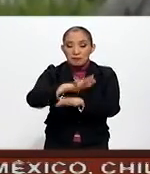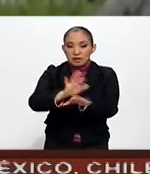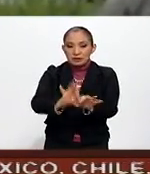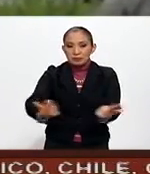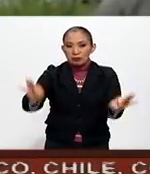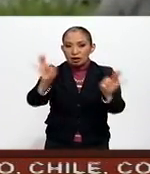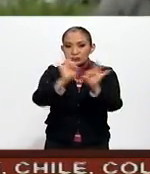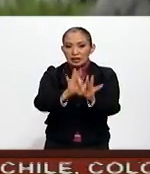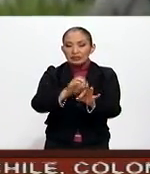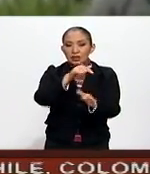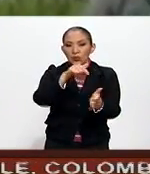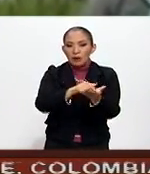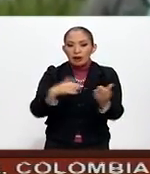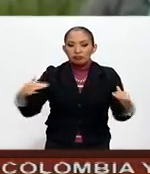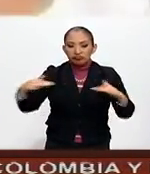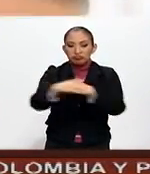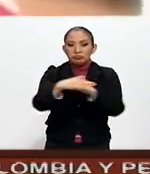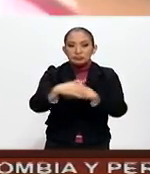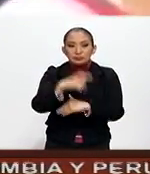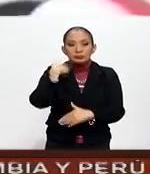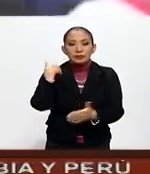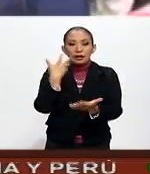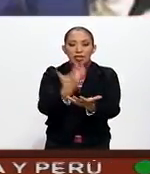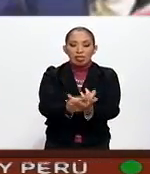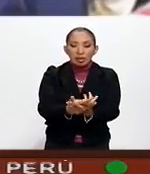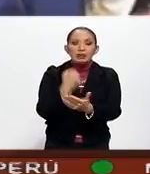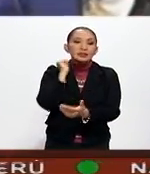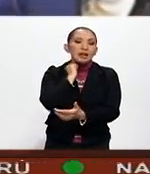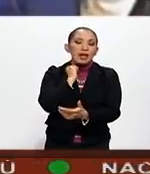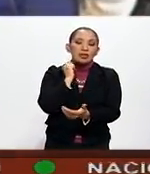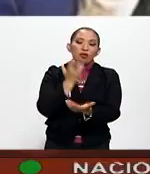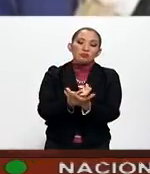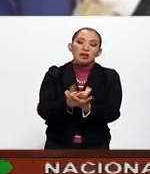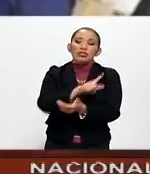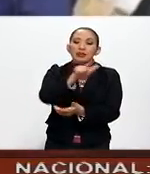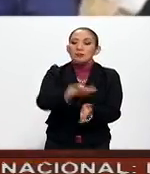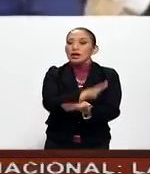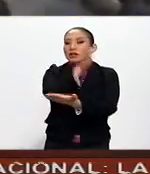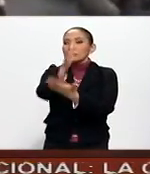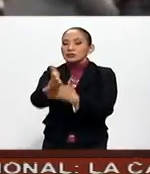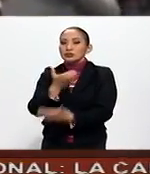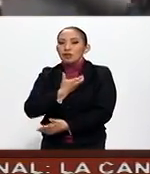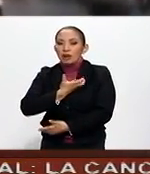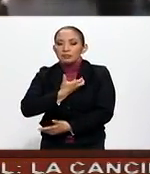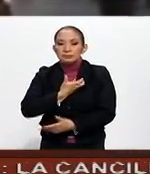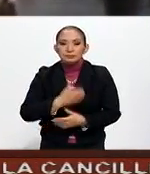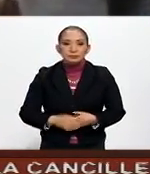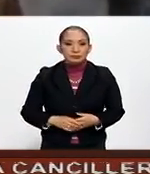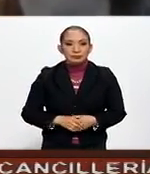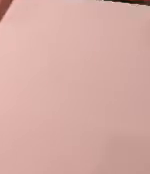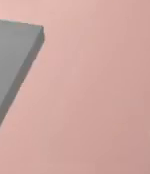principal arteria de la capital. Hicieron una pausa en el Senado para después dirigirse hacia el Zócalo capitalino.